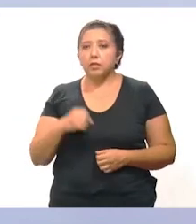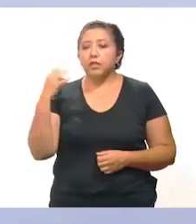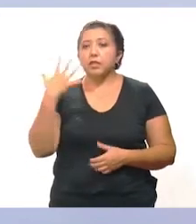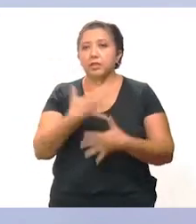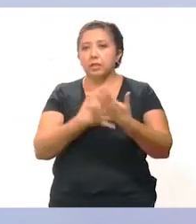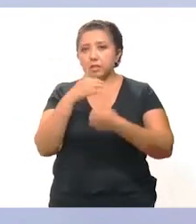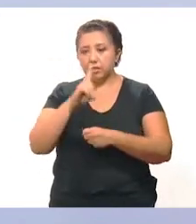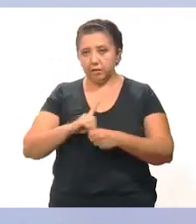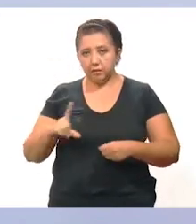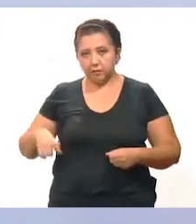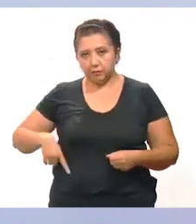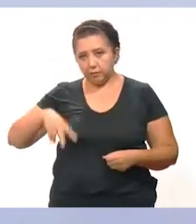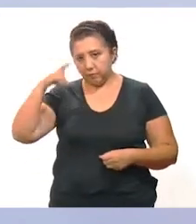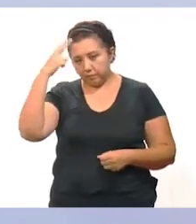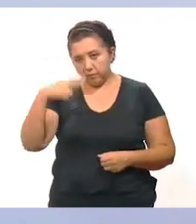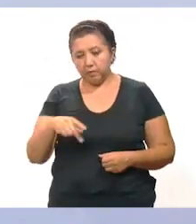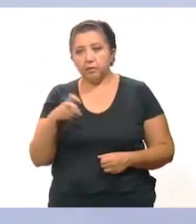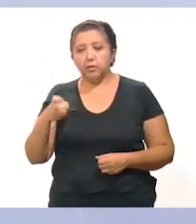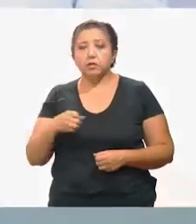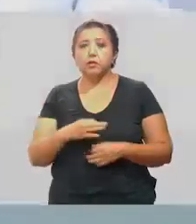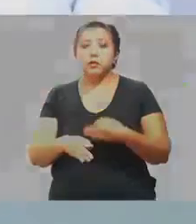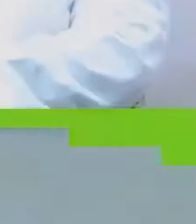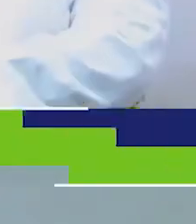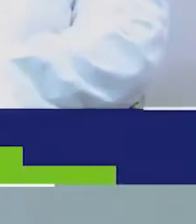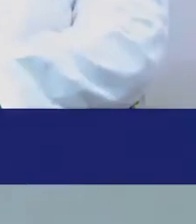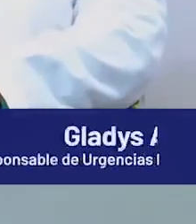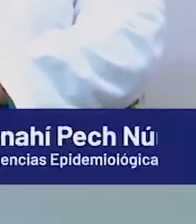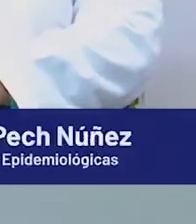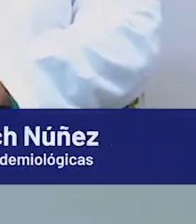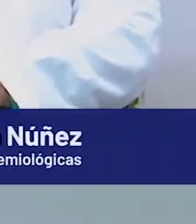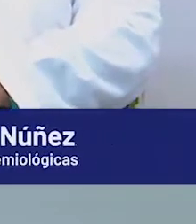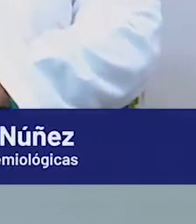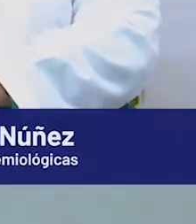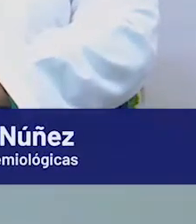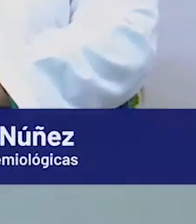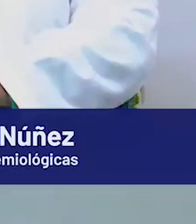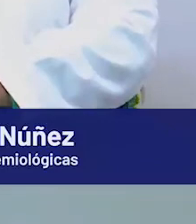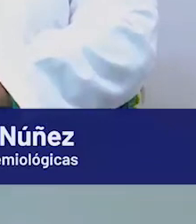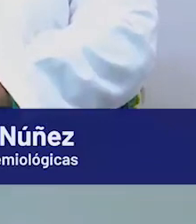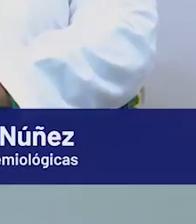semáforo quincenal del gobierno federal. Ese es de todo el reporte, doctor. Gracias, doctora.